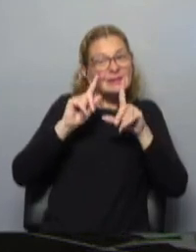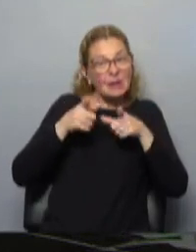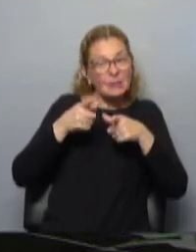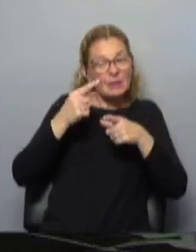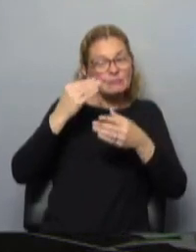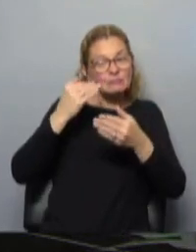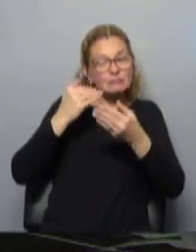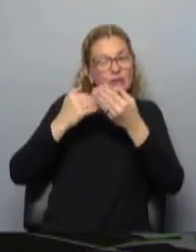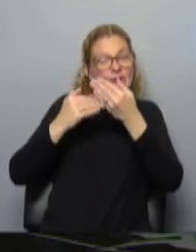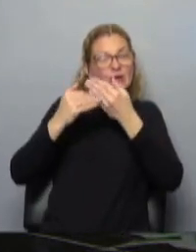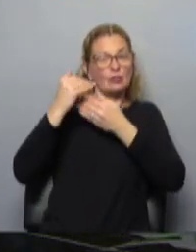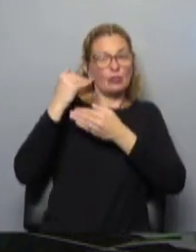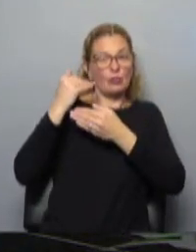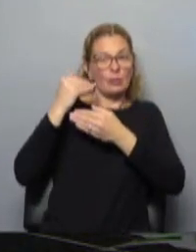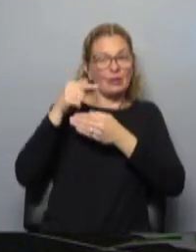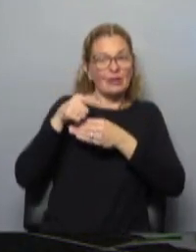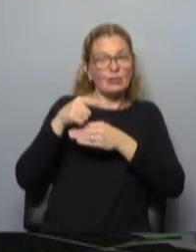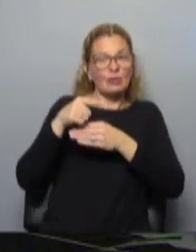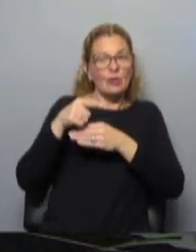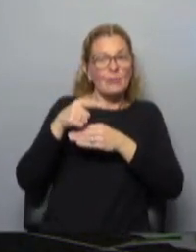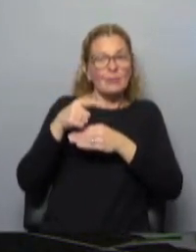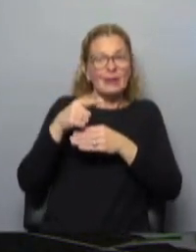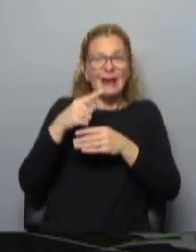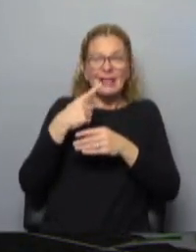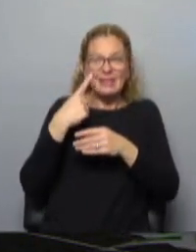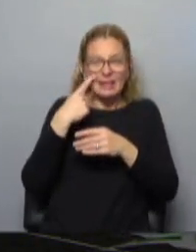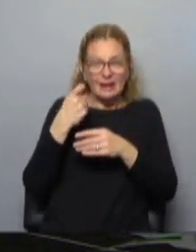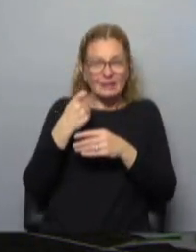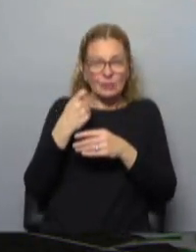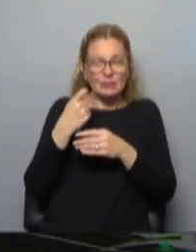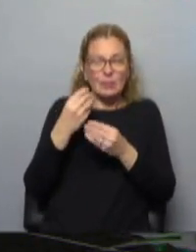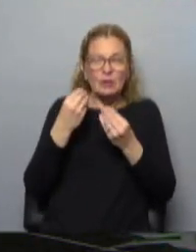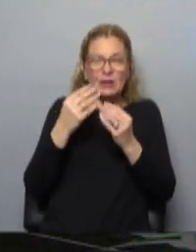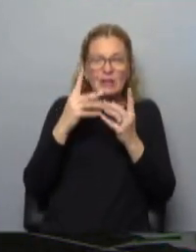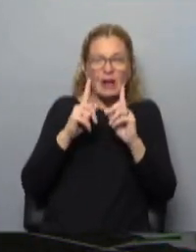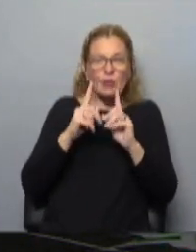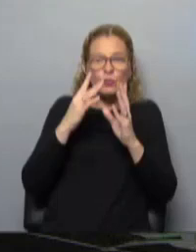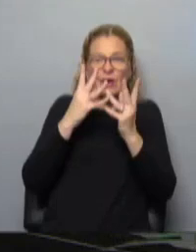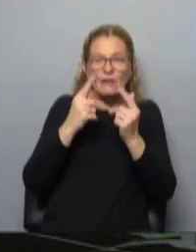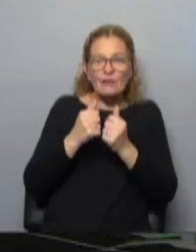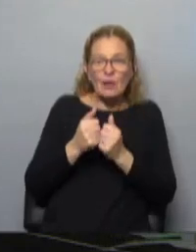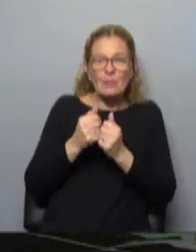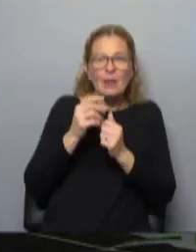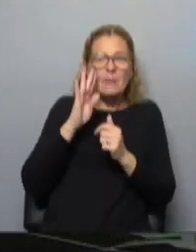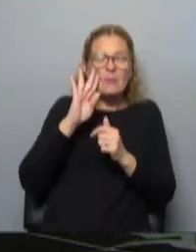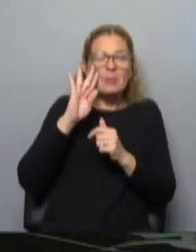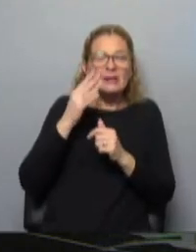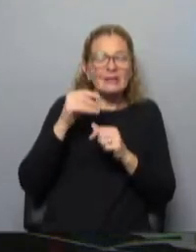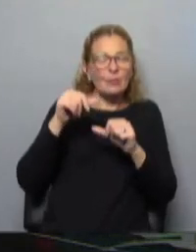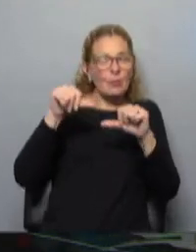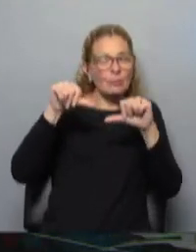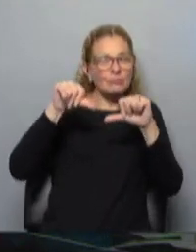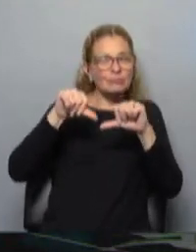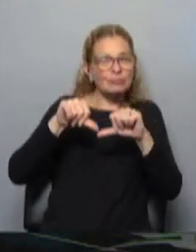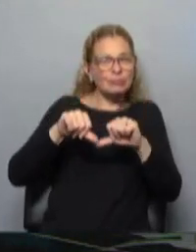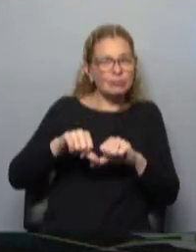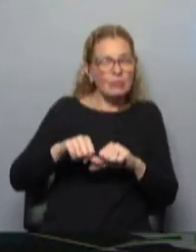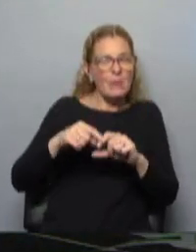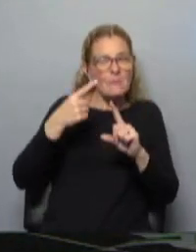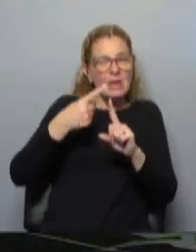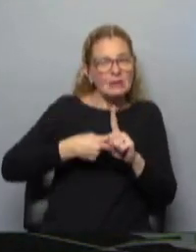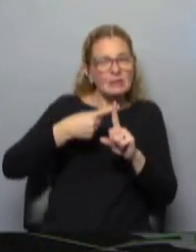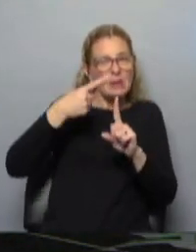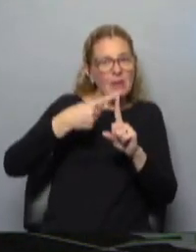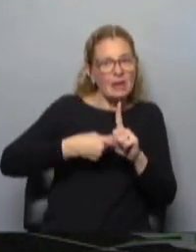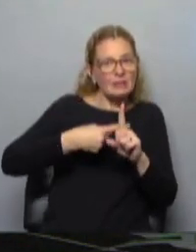entonces eso es simplemente para cuanto actualizar porque de alguna manera lo que estamos viendo es una tendencia que empeora mes a mes